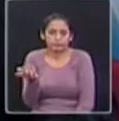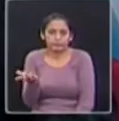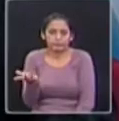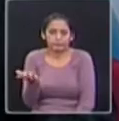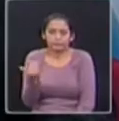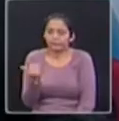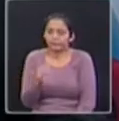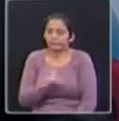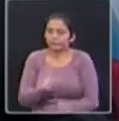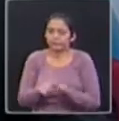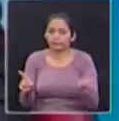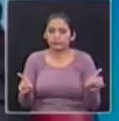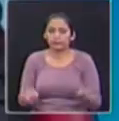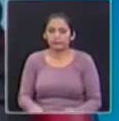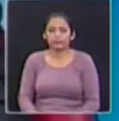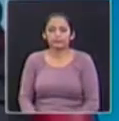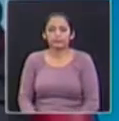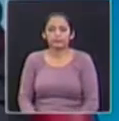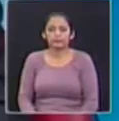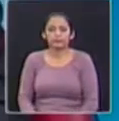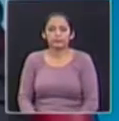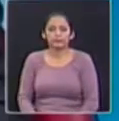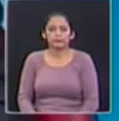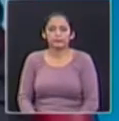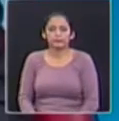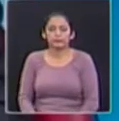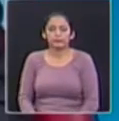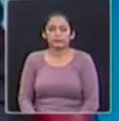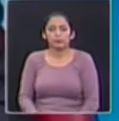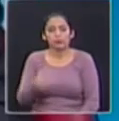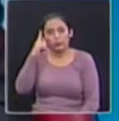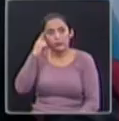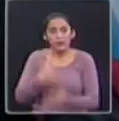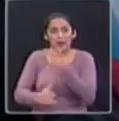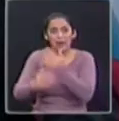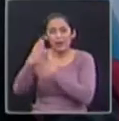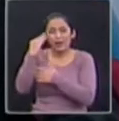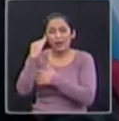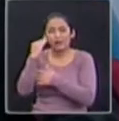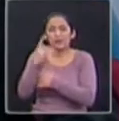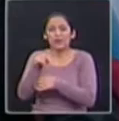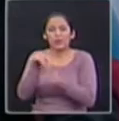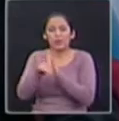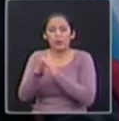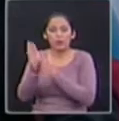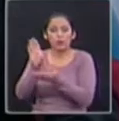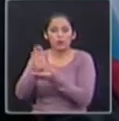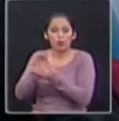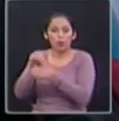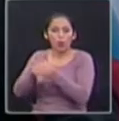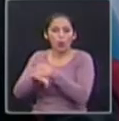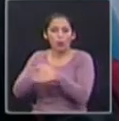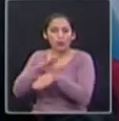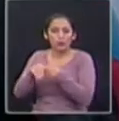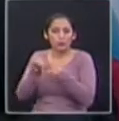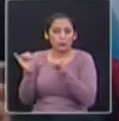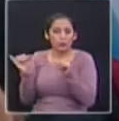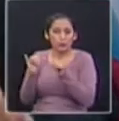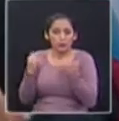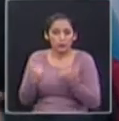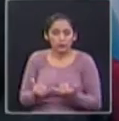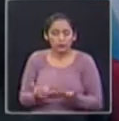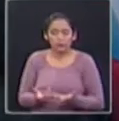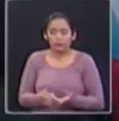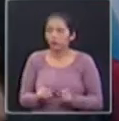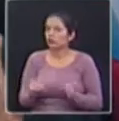dolarizados es volver al pasado entonces de curso análisis con definitivamente esto es volver al pasado darle de nuevo esa puerta por más que el